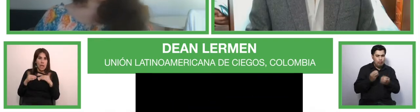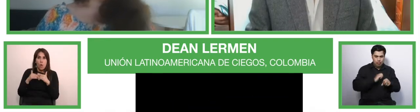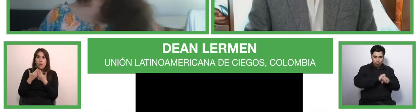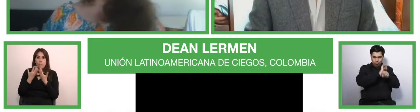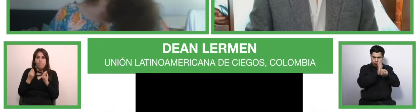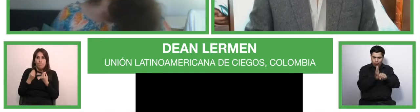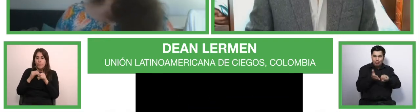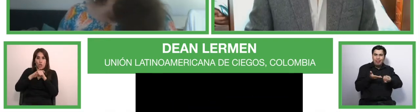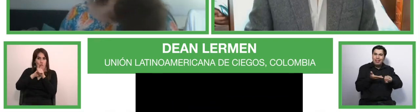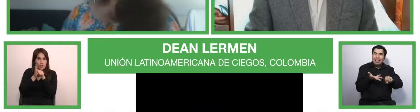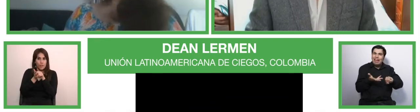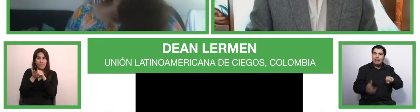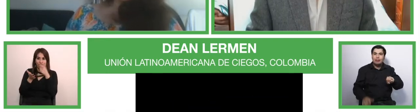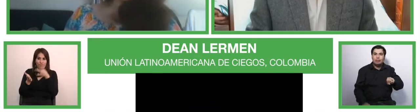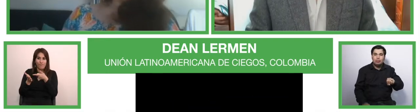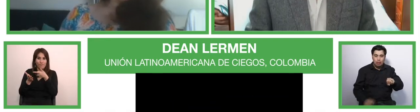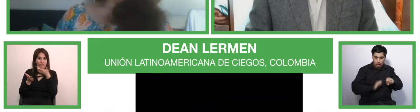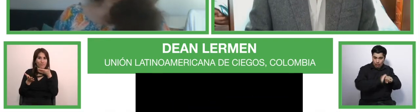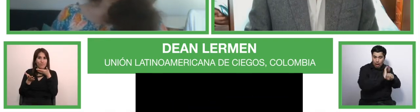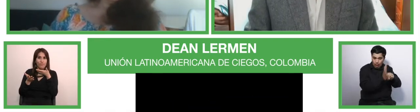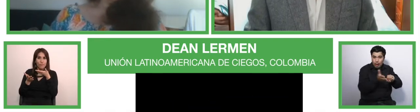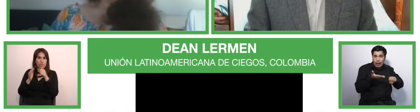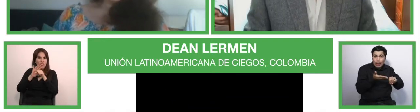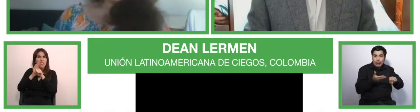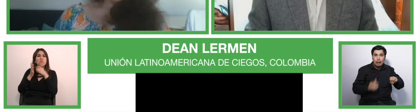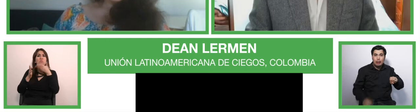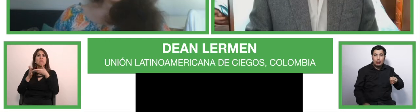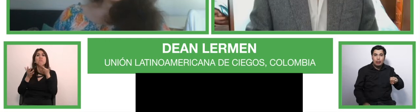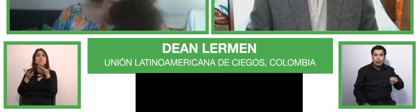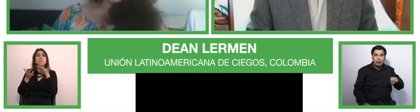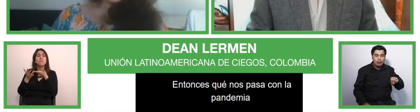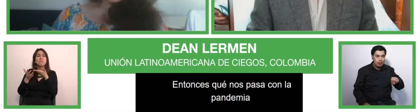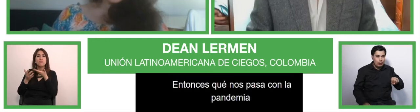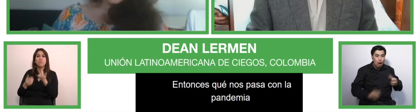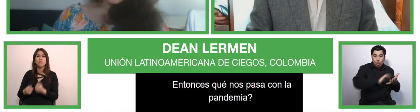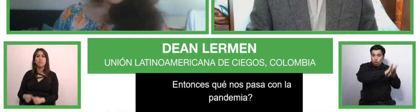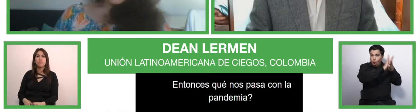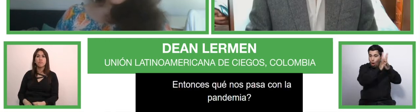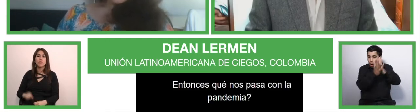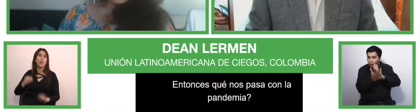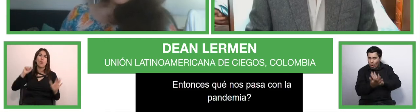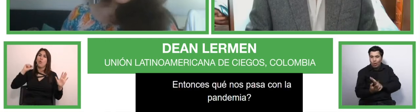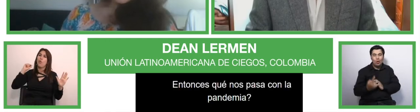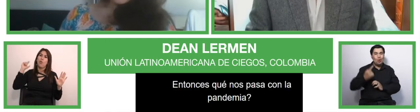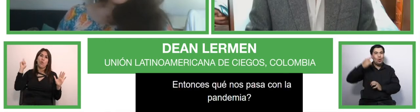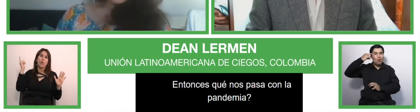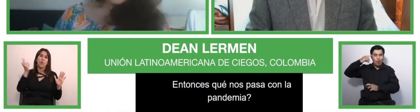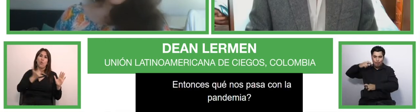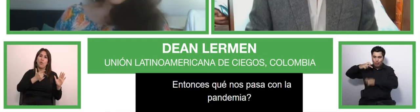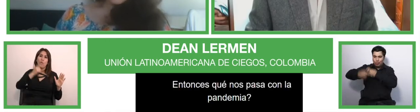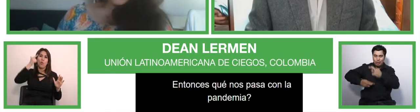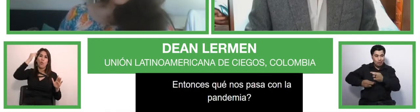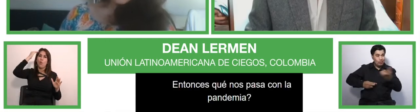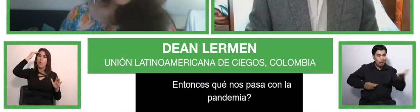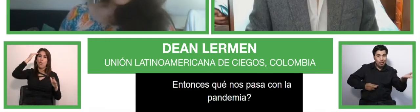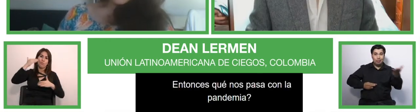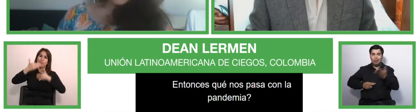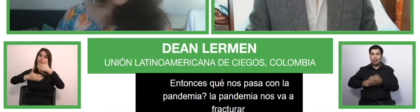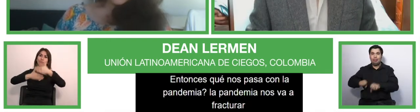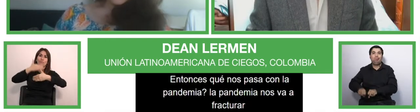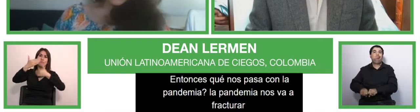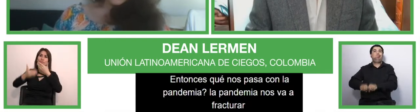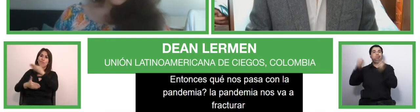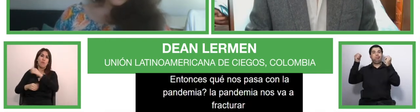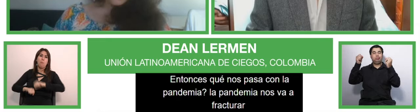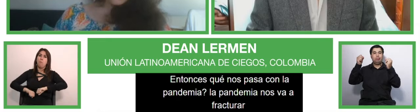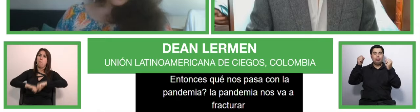pandemia? La pandemia nos va a fracturar todos los procesos, absolutamente todos, y nos obliga